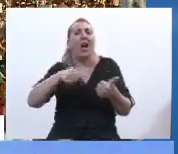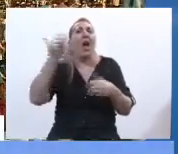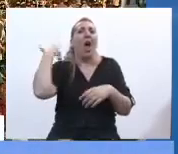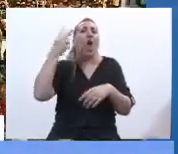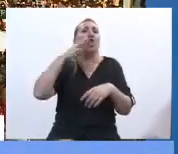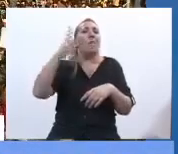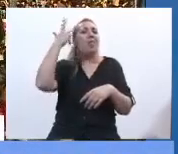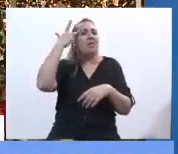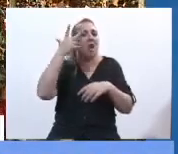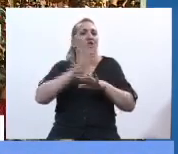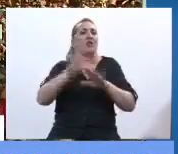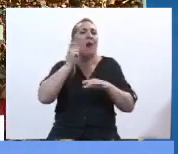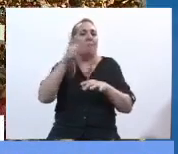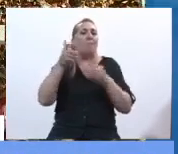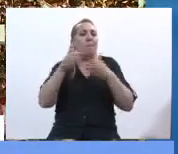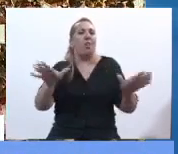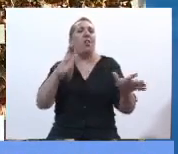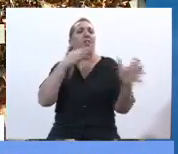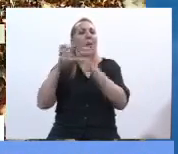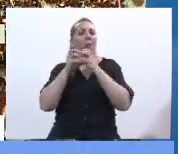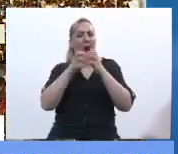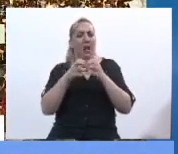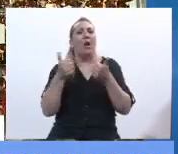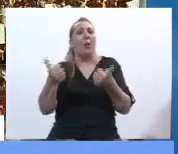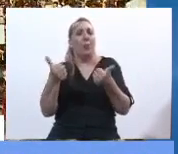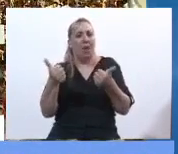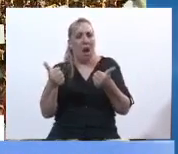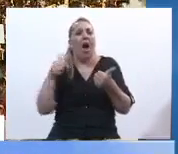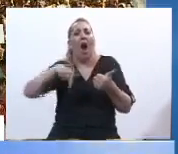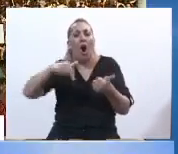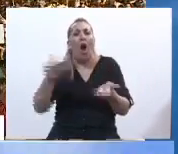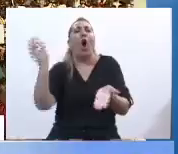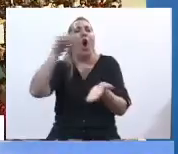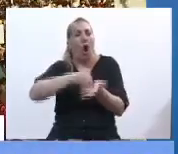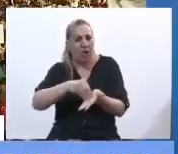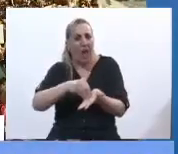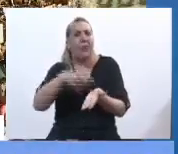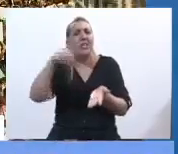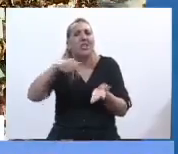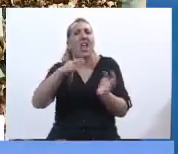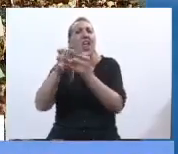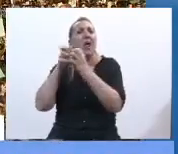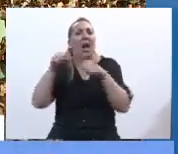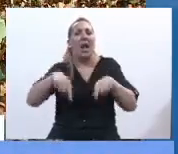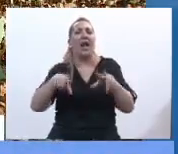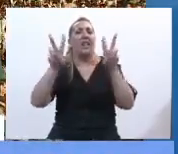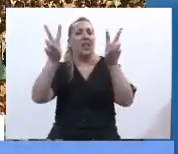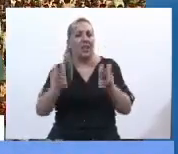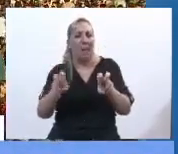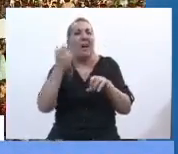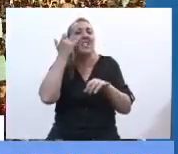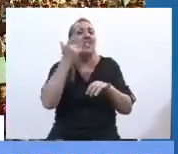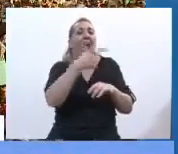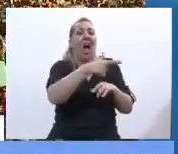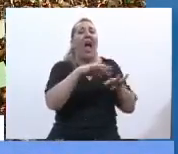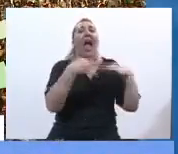se habilitó el debate. Y bienvenido que sea que nuevamente estemos tratando este tema hoy con nuestra media sanción que vino